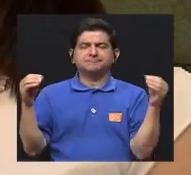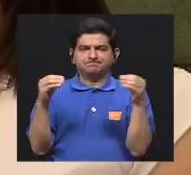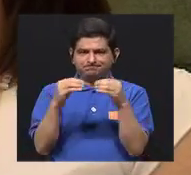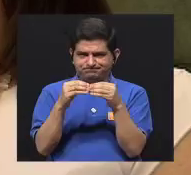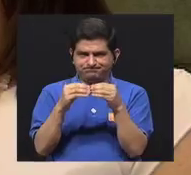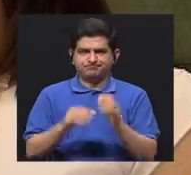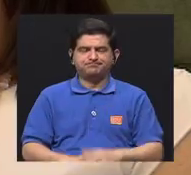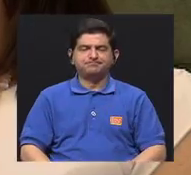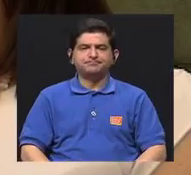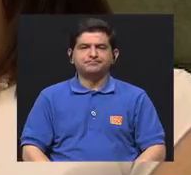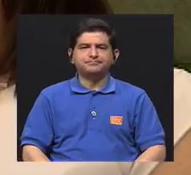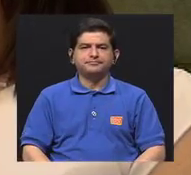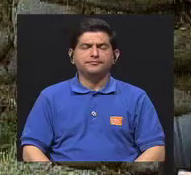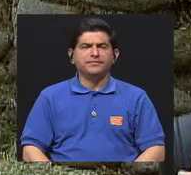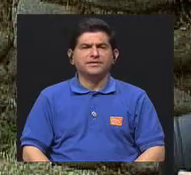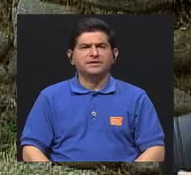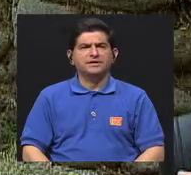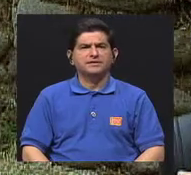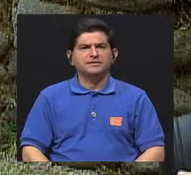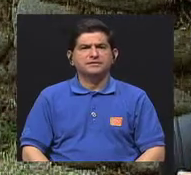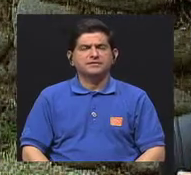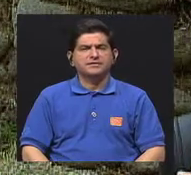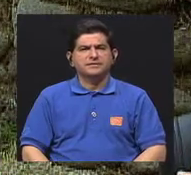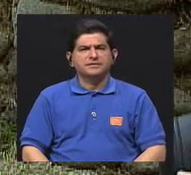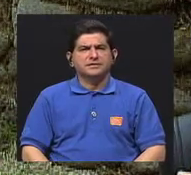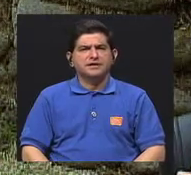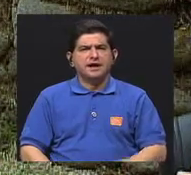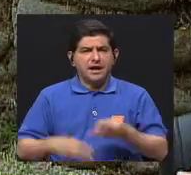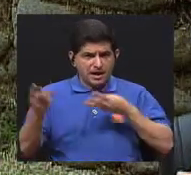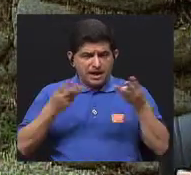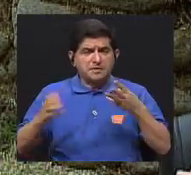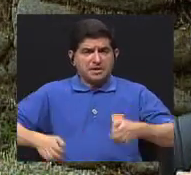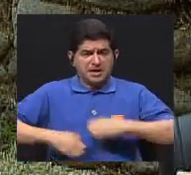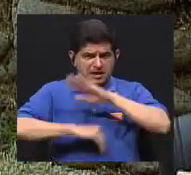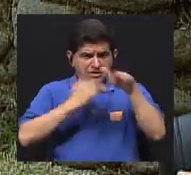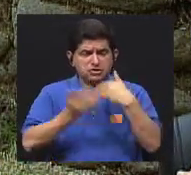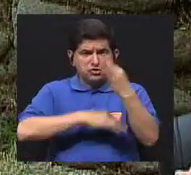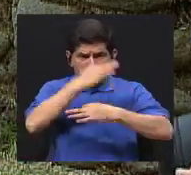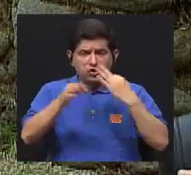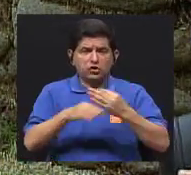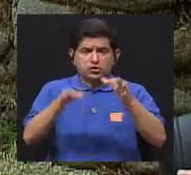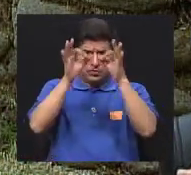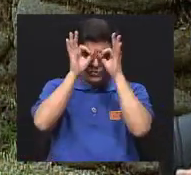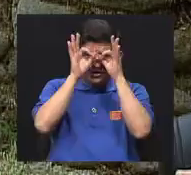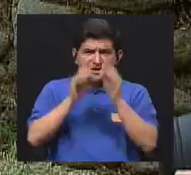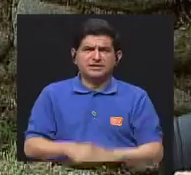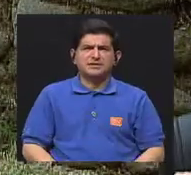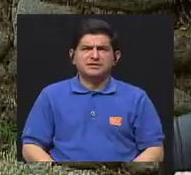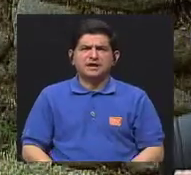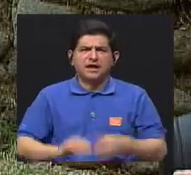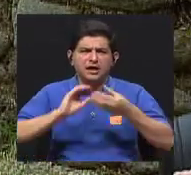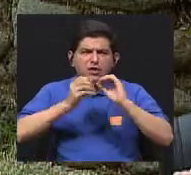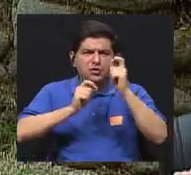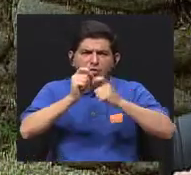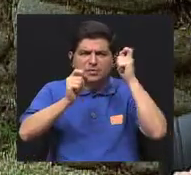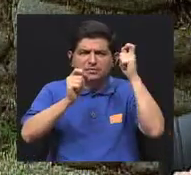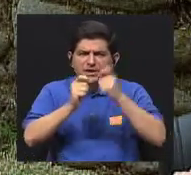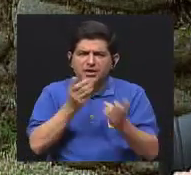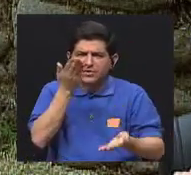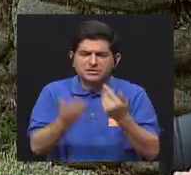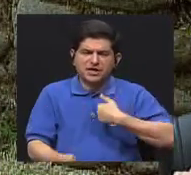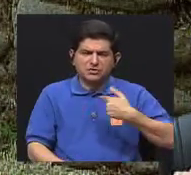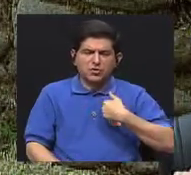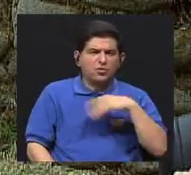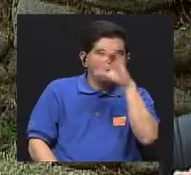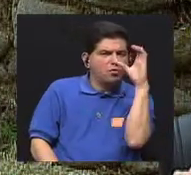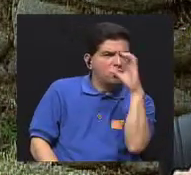más. Claro, y existen en el mercado de todo tipo de anteojos. ¿Hay algún dato específico, digamos, que uno